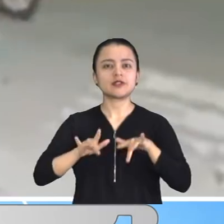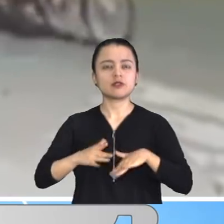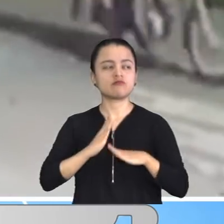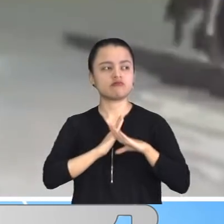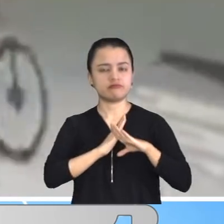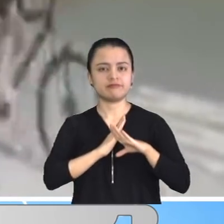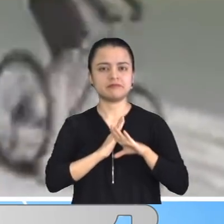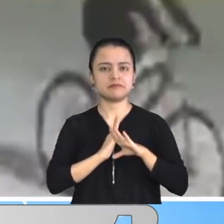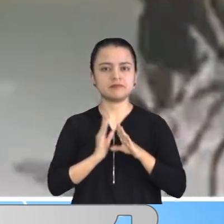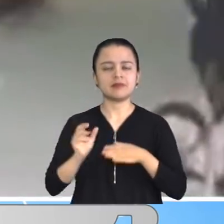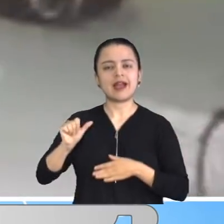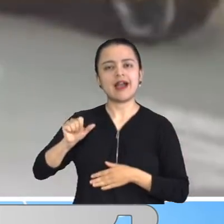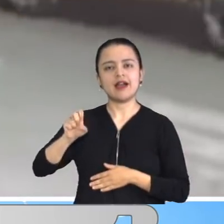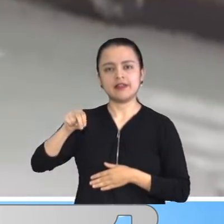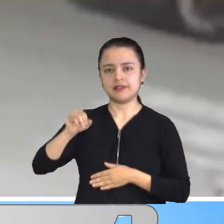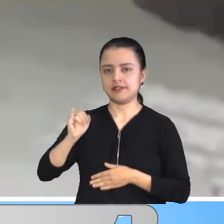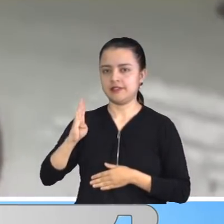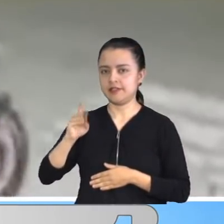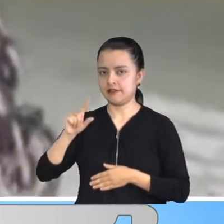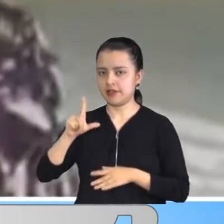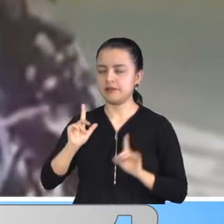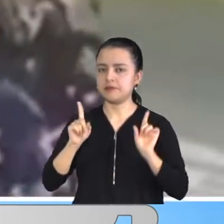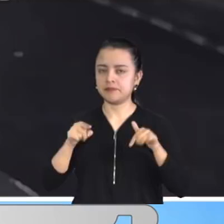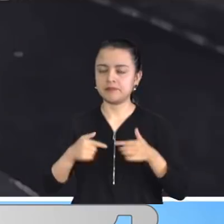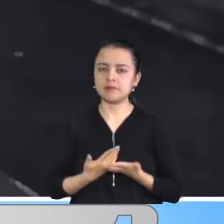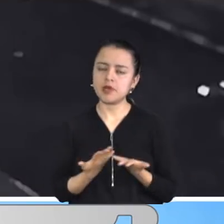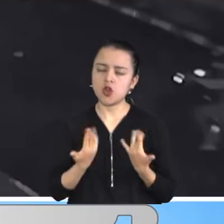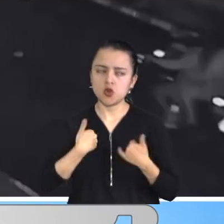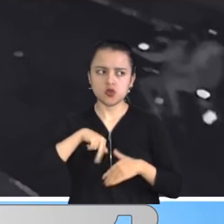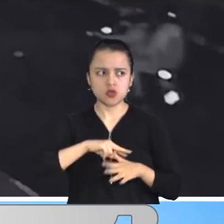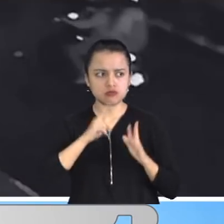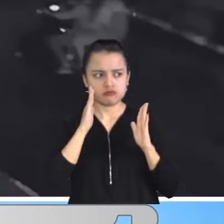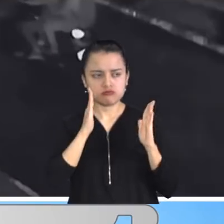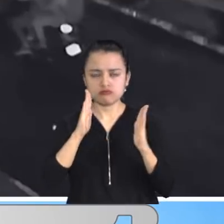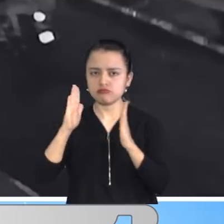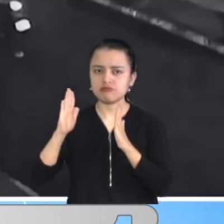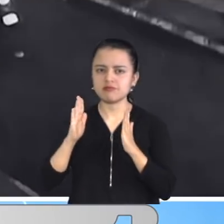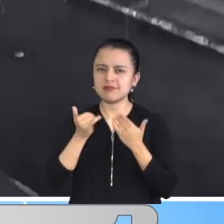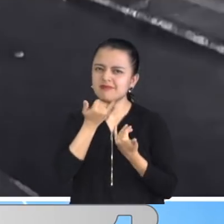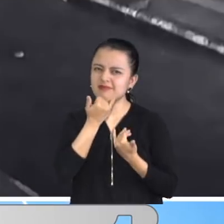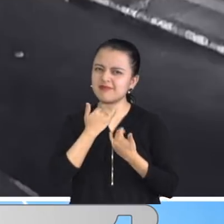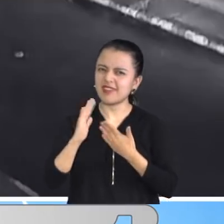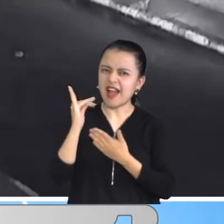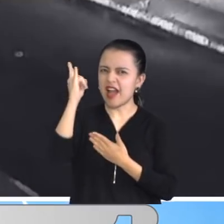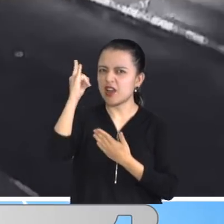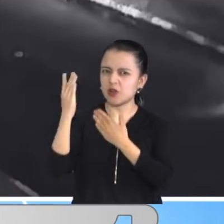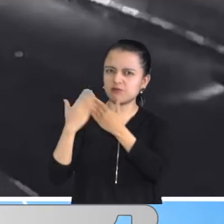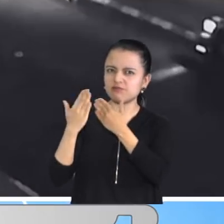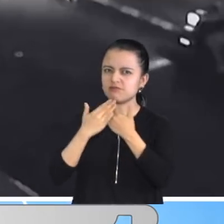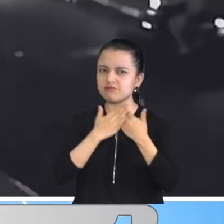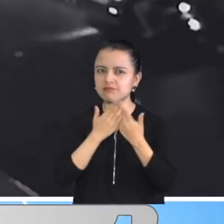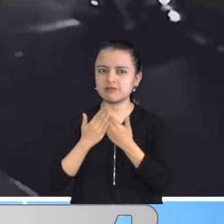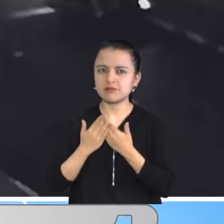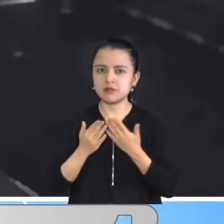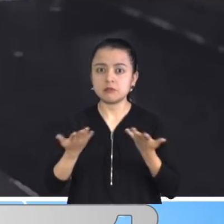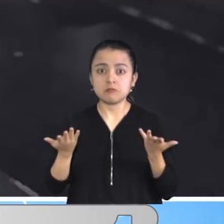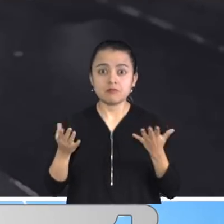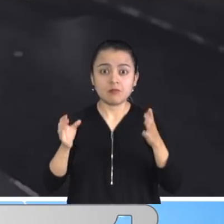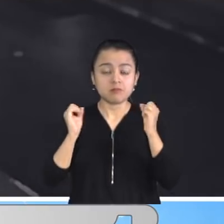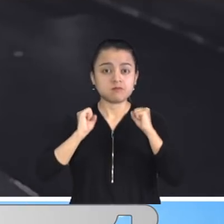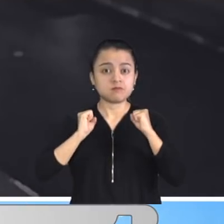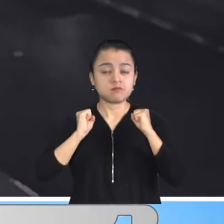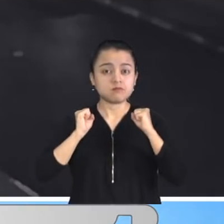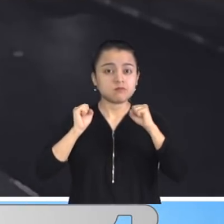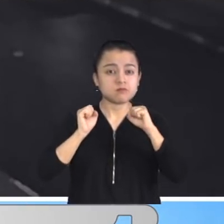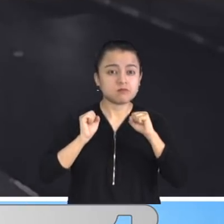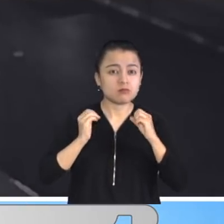Soto. Nosotros estamos pendientes a este evento, a ver qué más propuestas va a brindar el distrito y como tal, en este caso, la fuerza pública, para